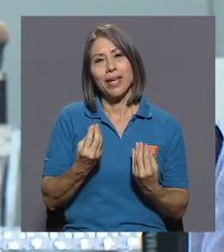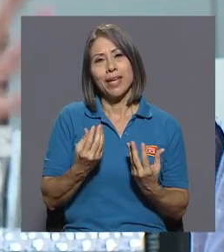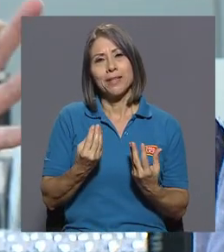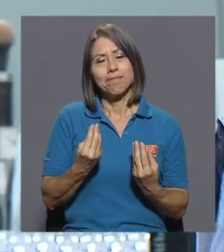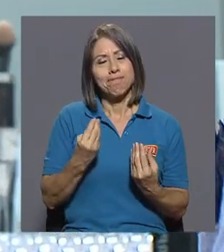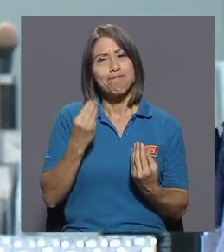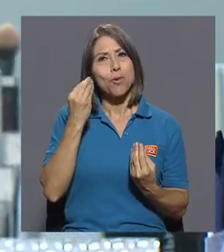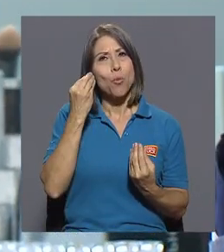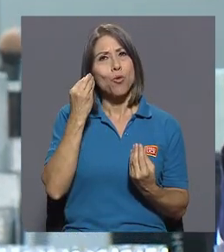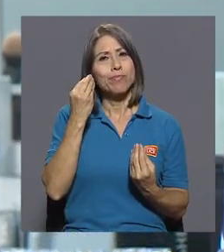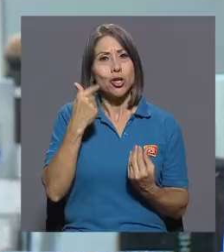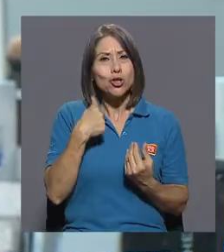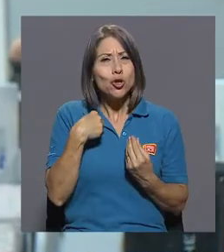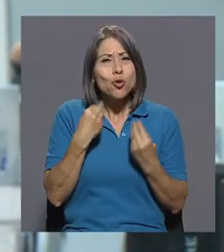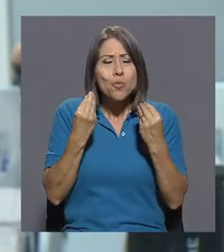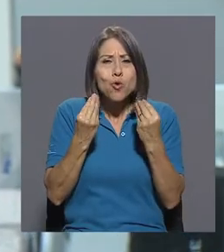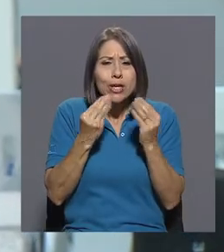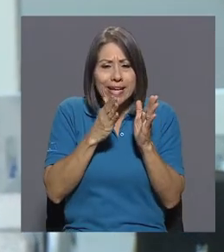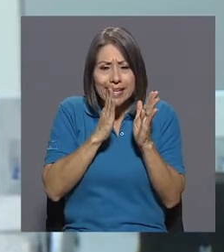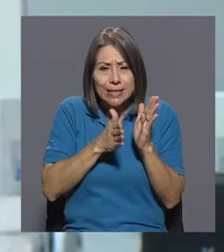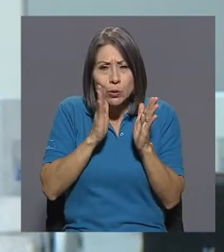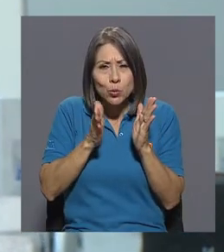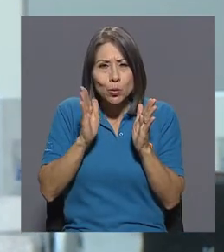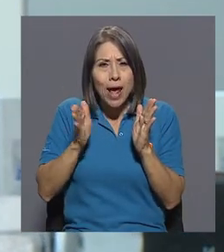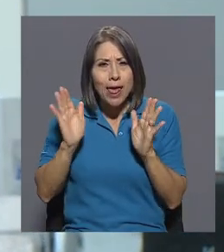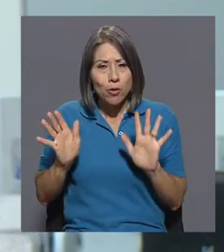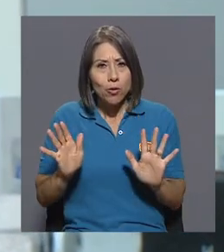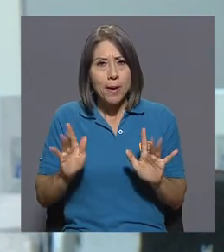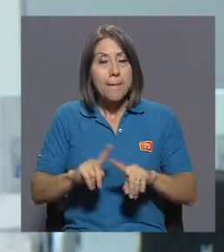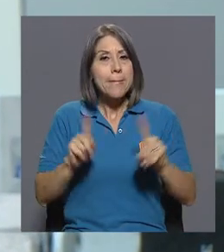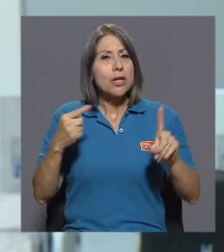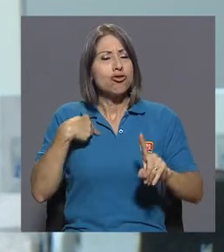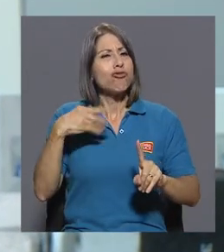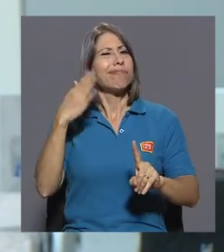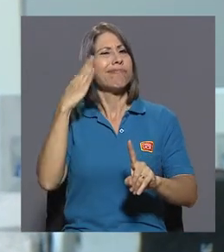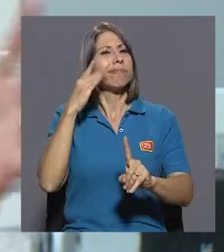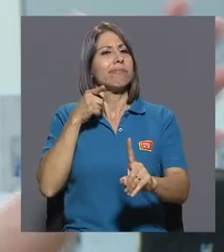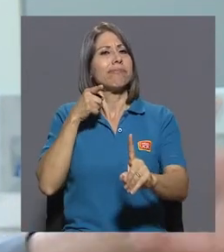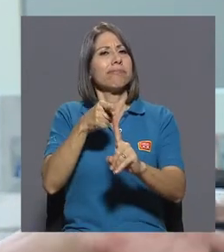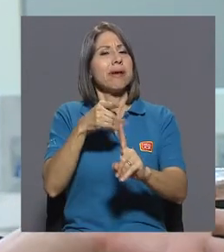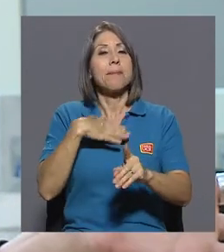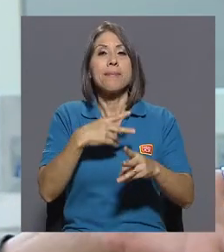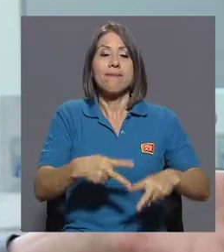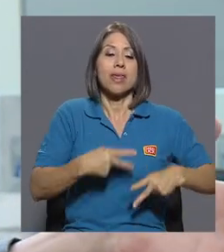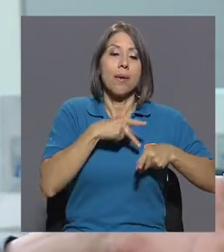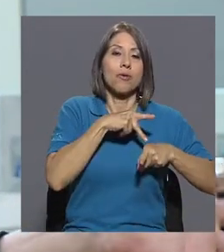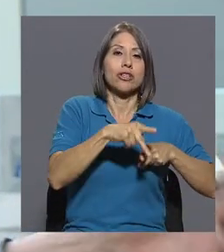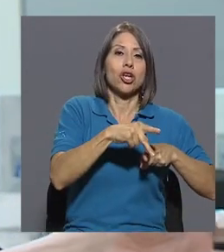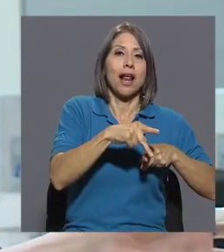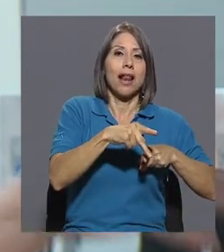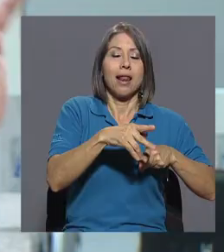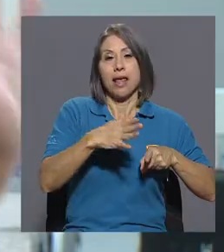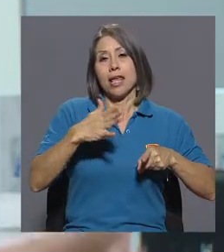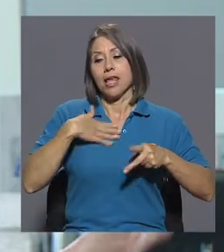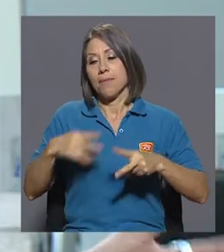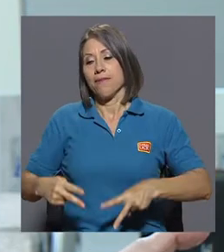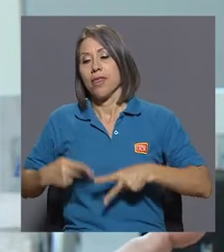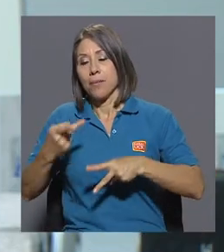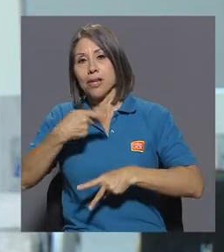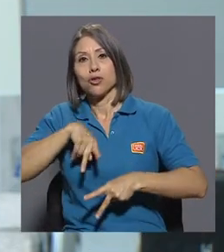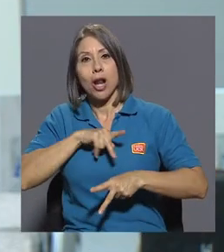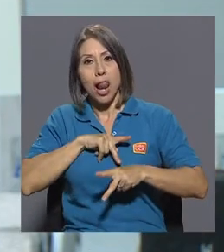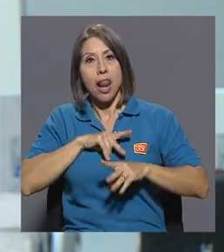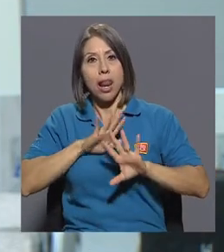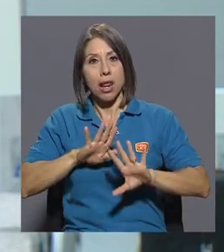yo soy muy estructurado, pero yo tengo muy definido, o sea, mi vida profesional y mi vida personal y